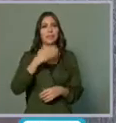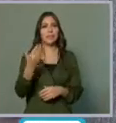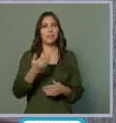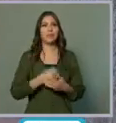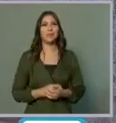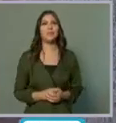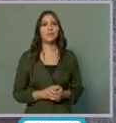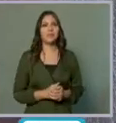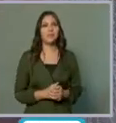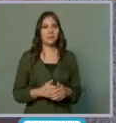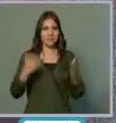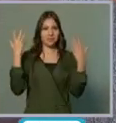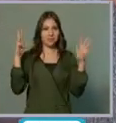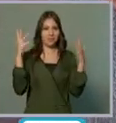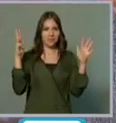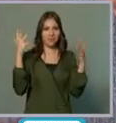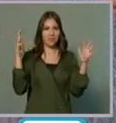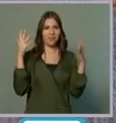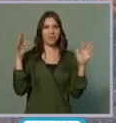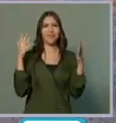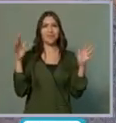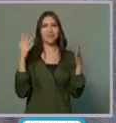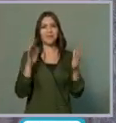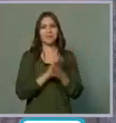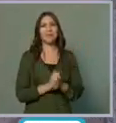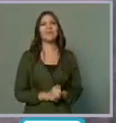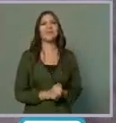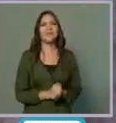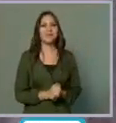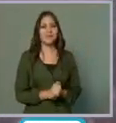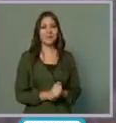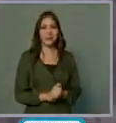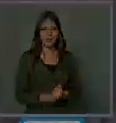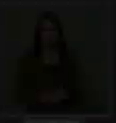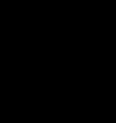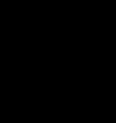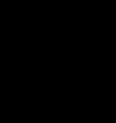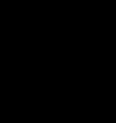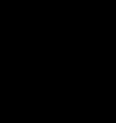El aplauso para la maestra. Por lo tanto, vamos a despedir la emisión.